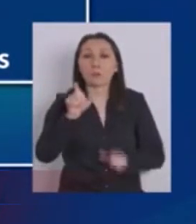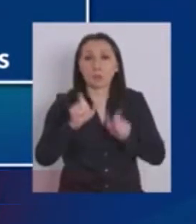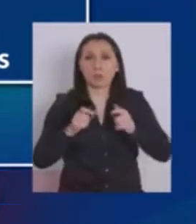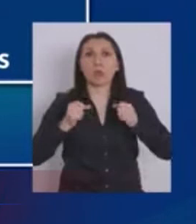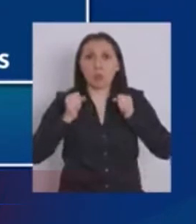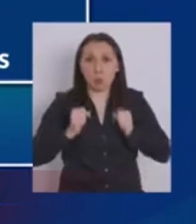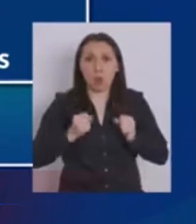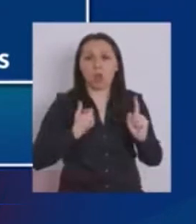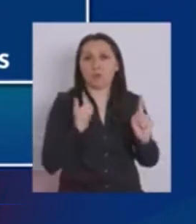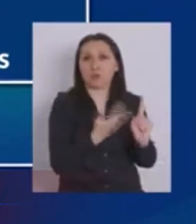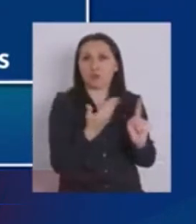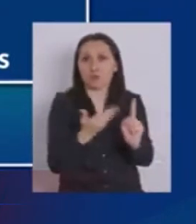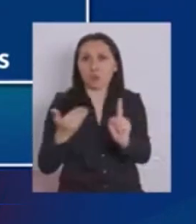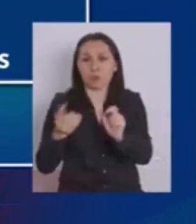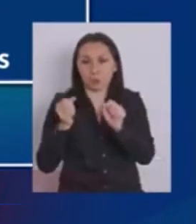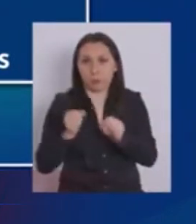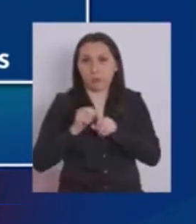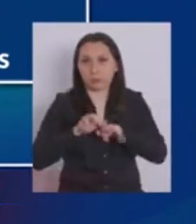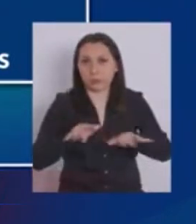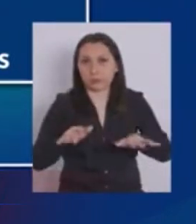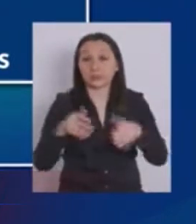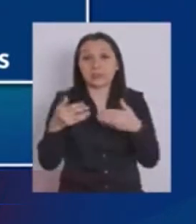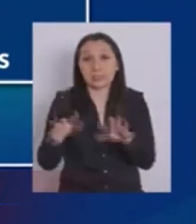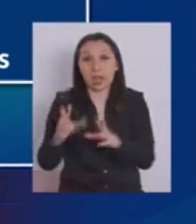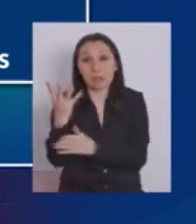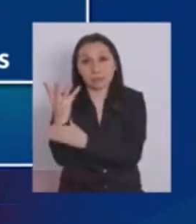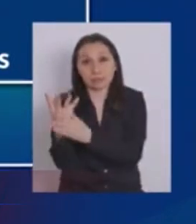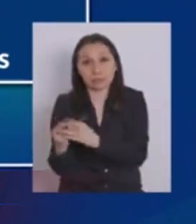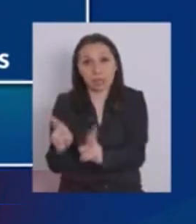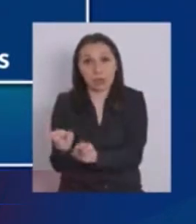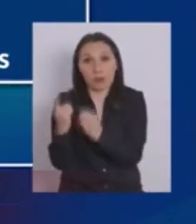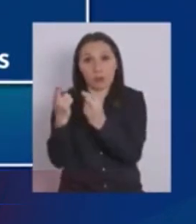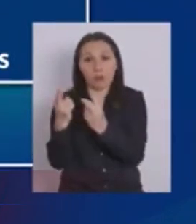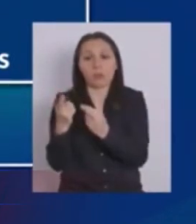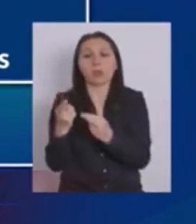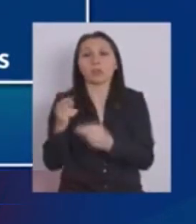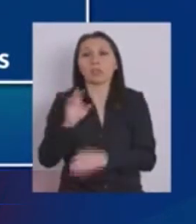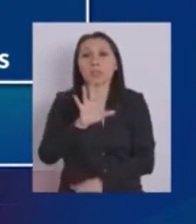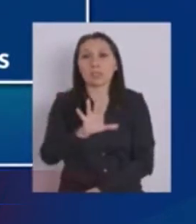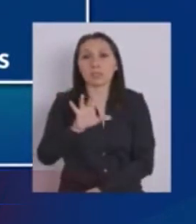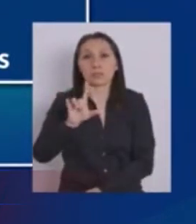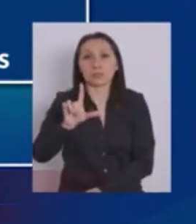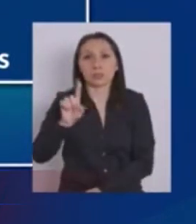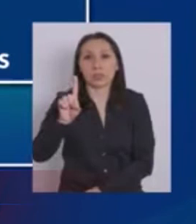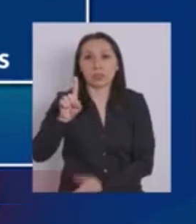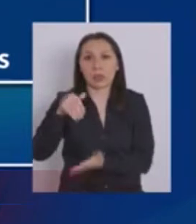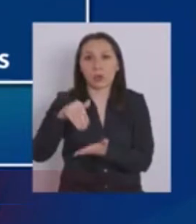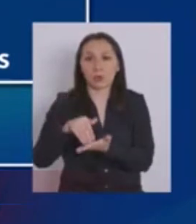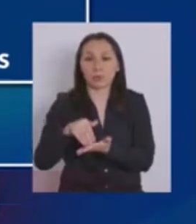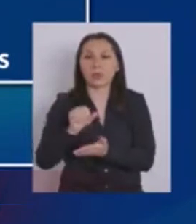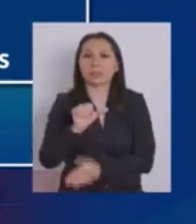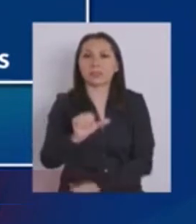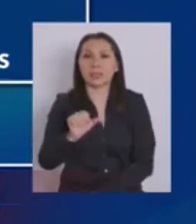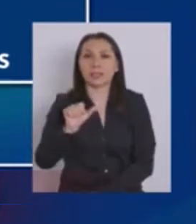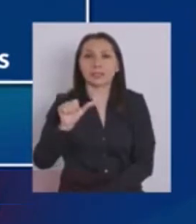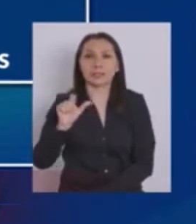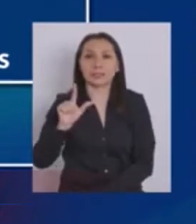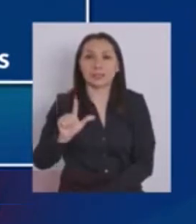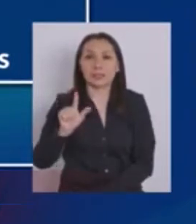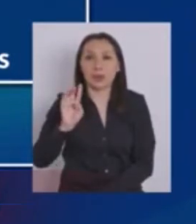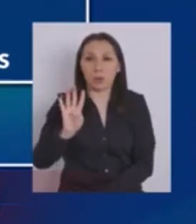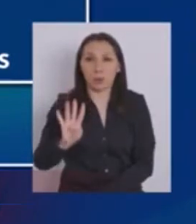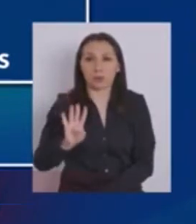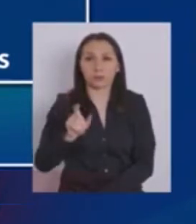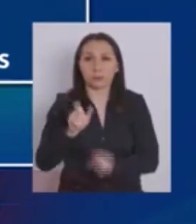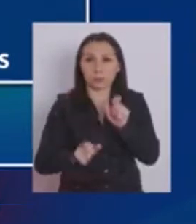casos activos los casos recuperados alcanzan a 571 mil 674